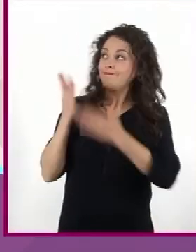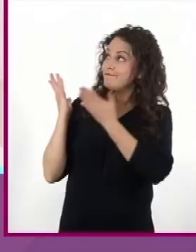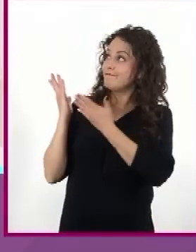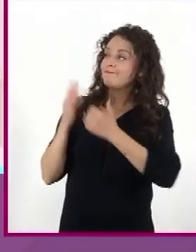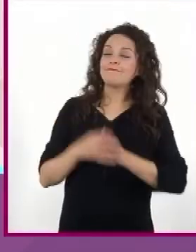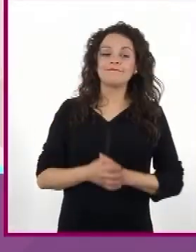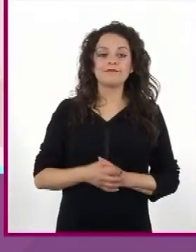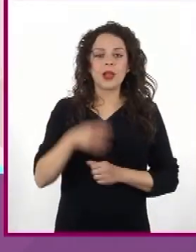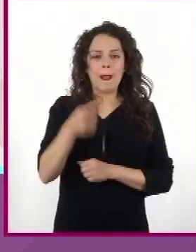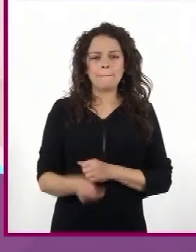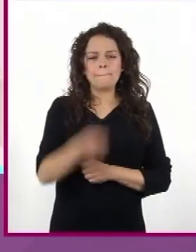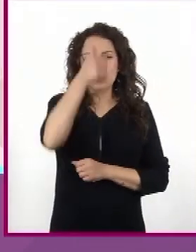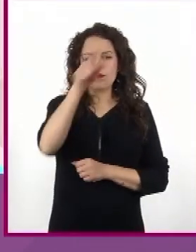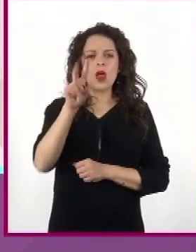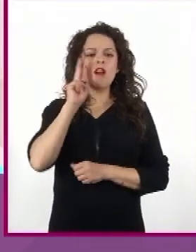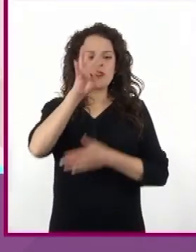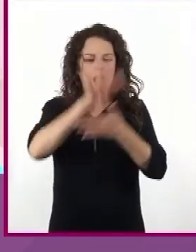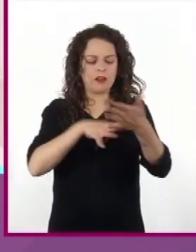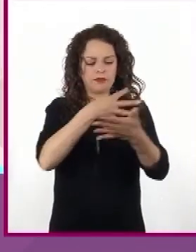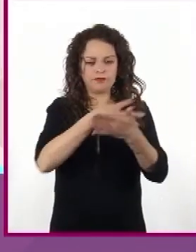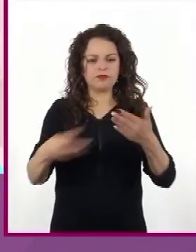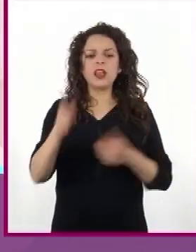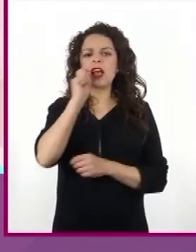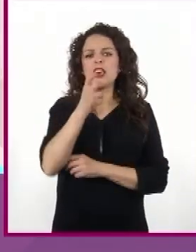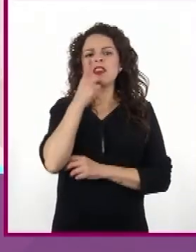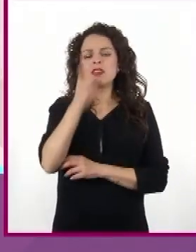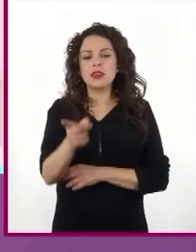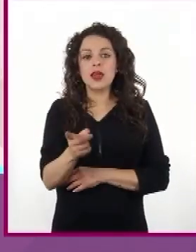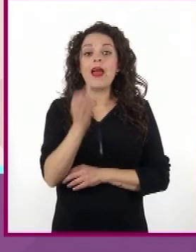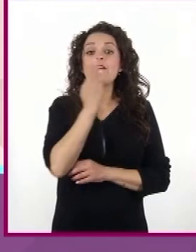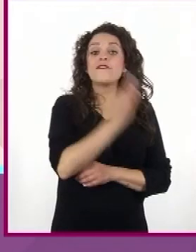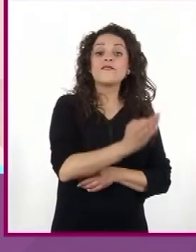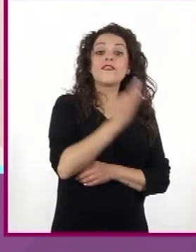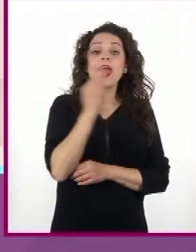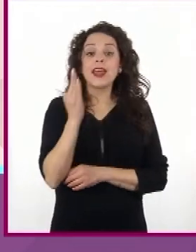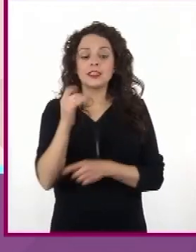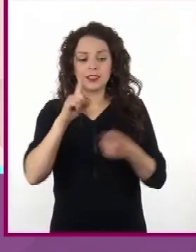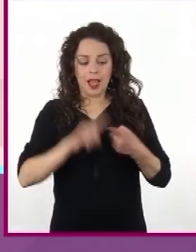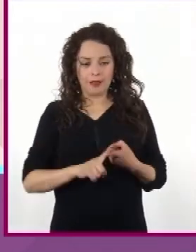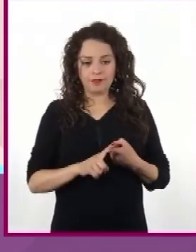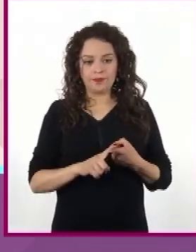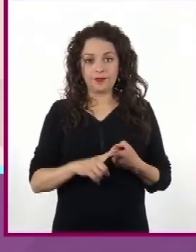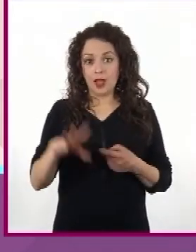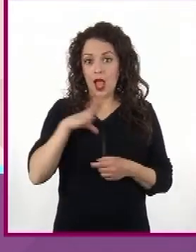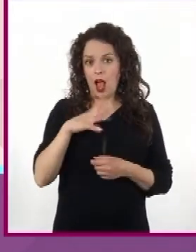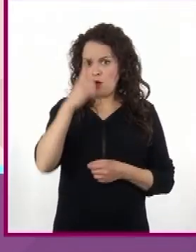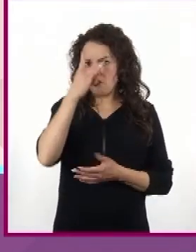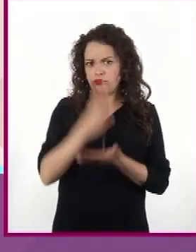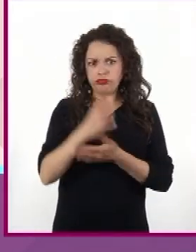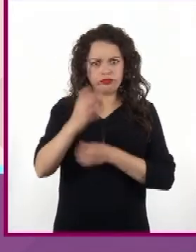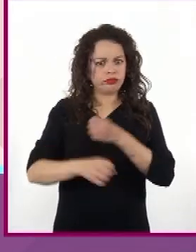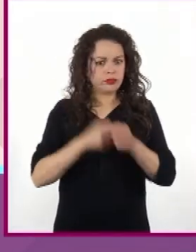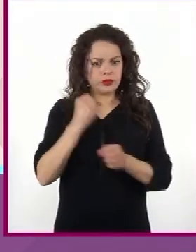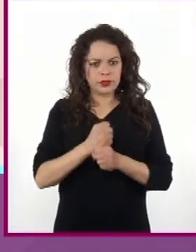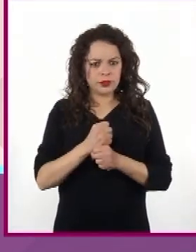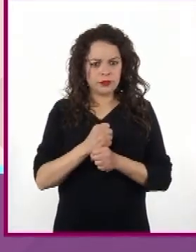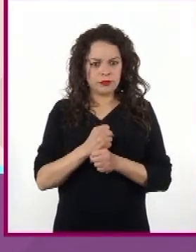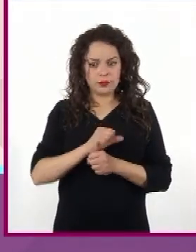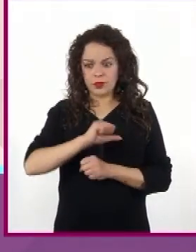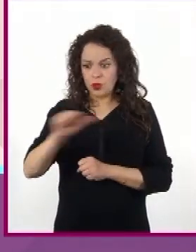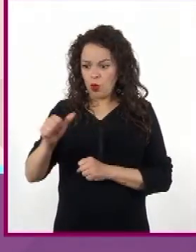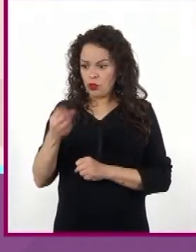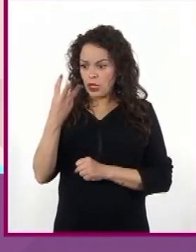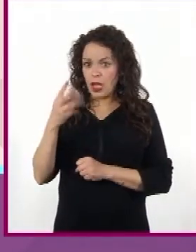Primero observen este recuadro en donde dice fecha y que tiene solo un año, pues los otros 3